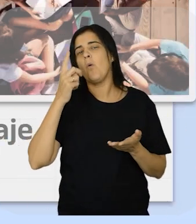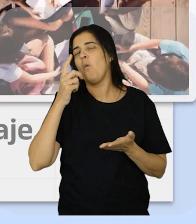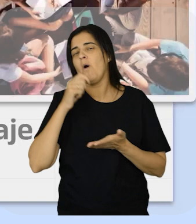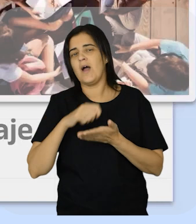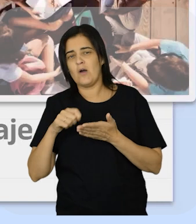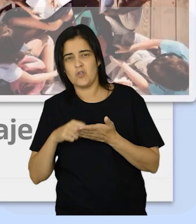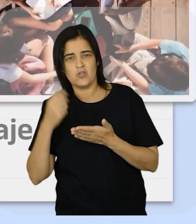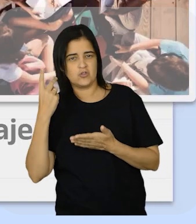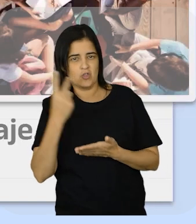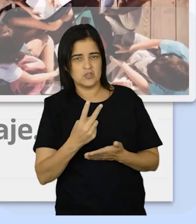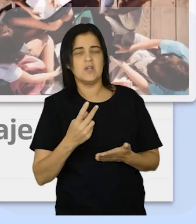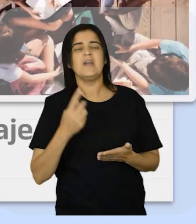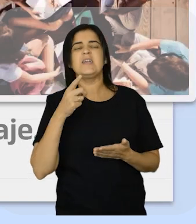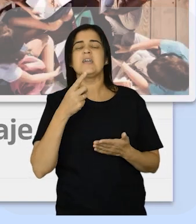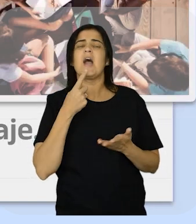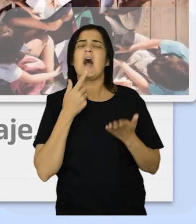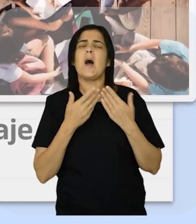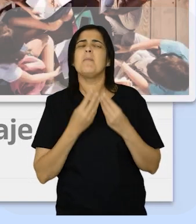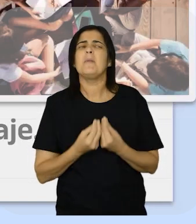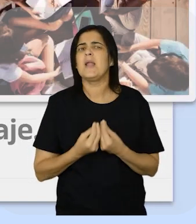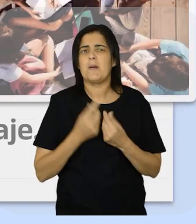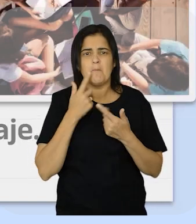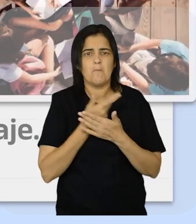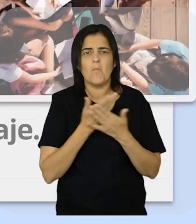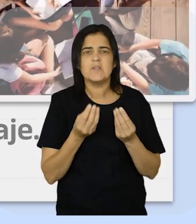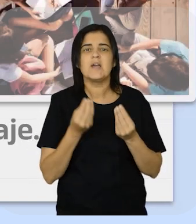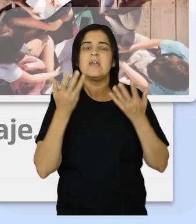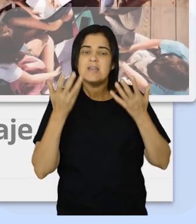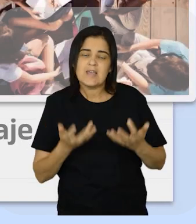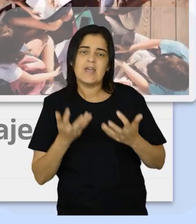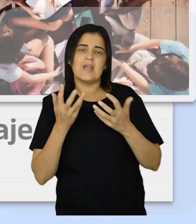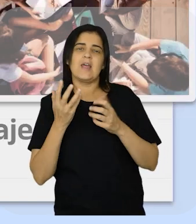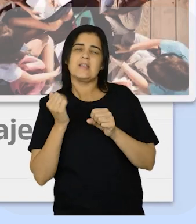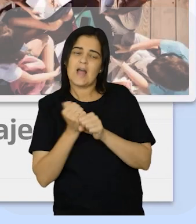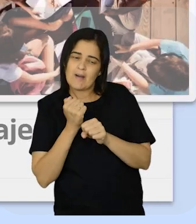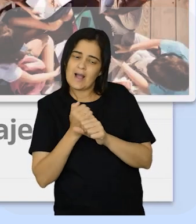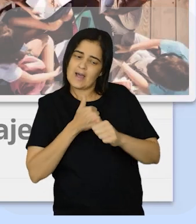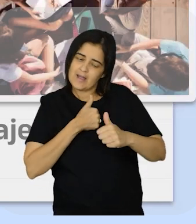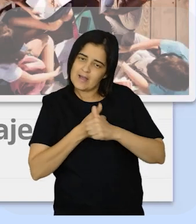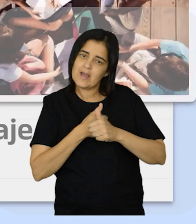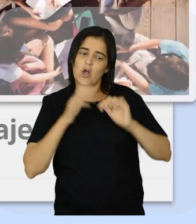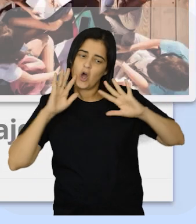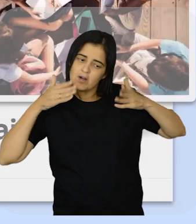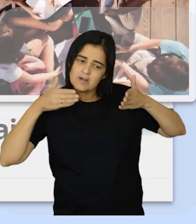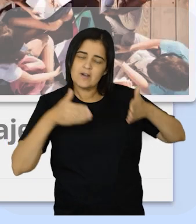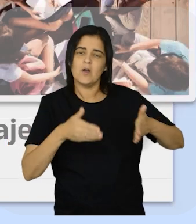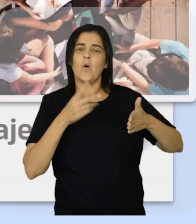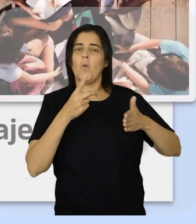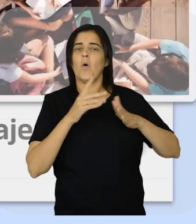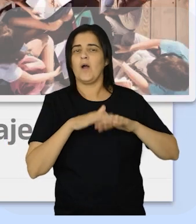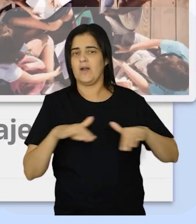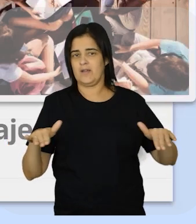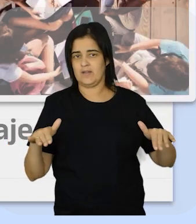Hoare, que lo que habla es de tratar de trabajar con el alumno un objetivo. Cuando